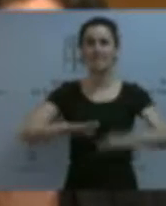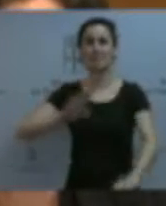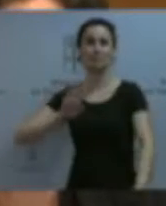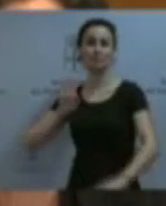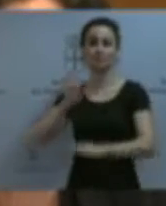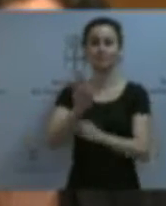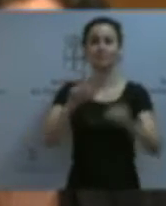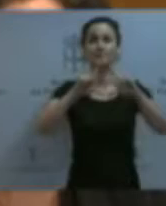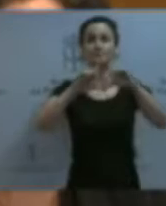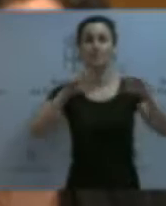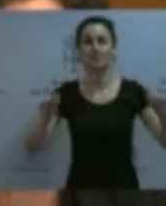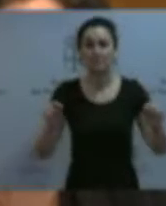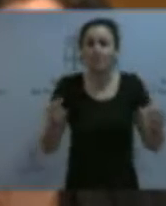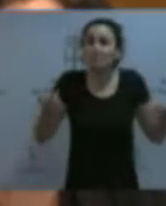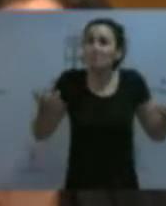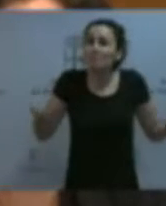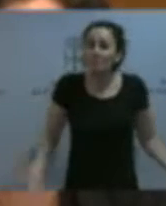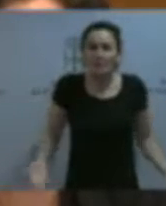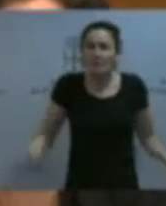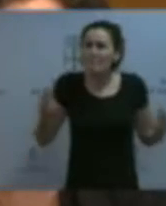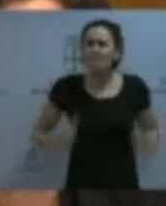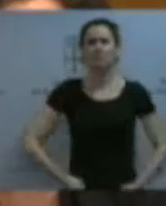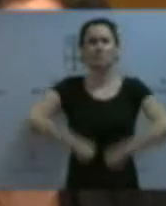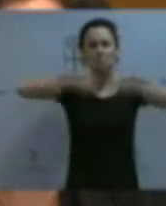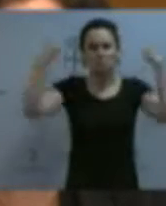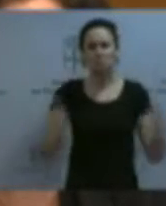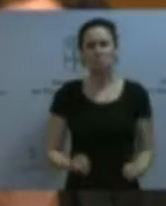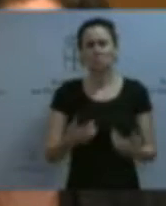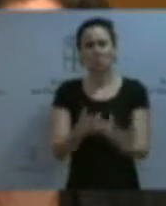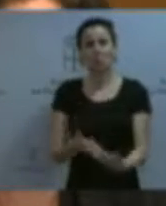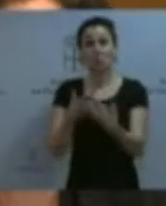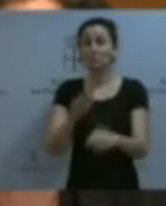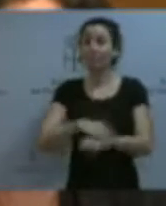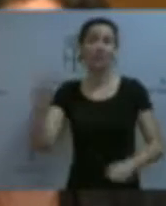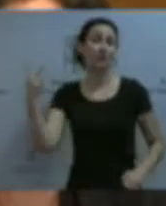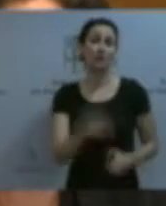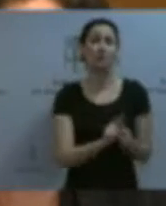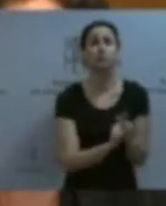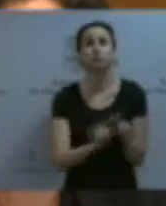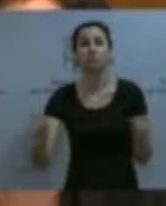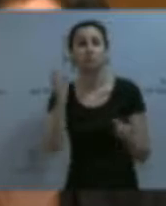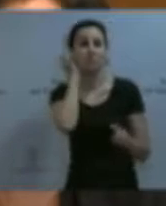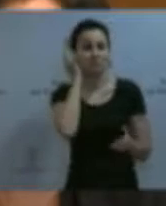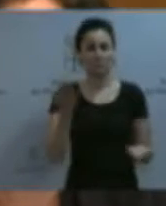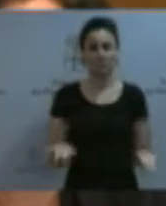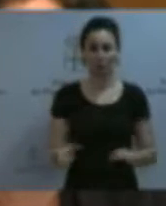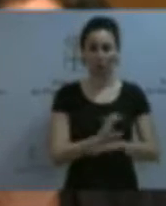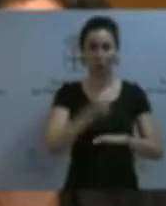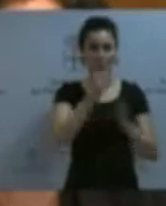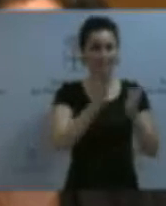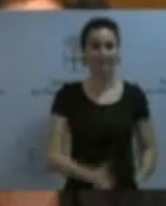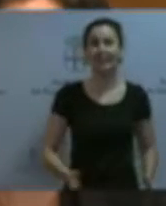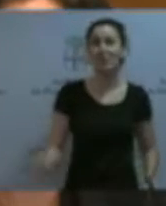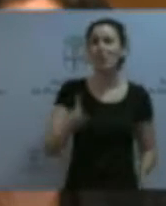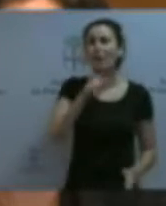en Asturias, está combatir enérgicamente y luchar contra este tipo de discriminaciones, señor consejero. Porque no solo duelen